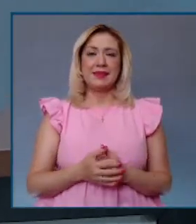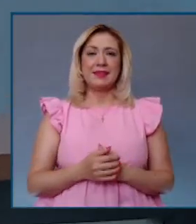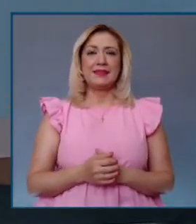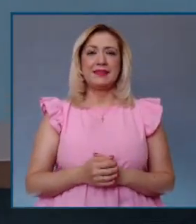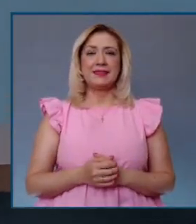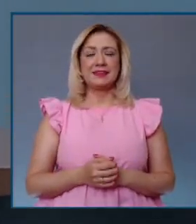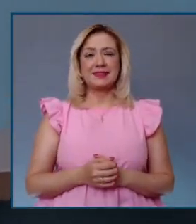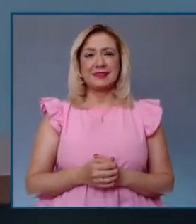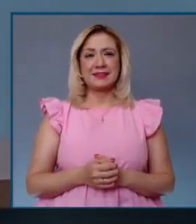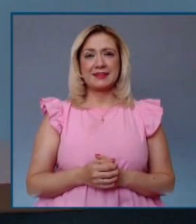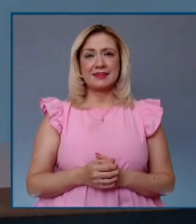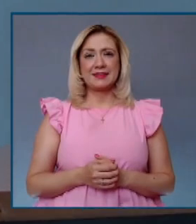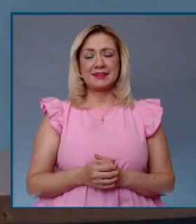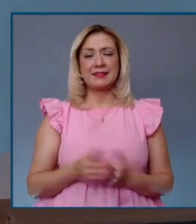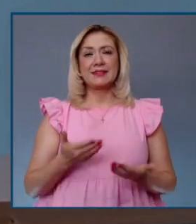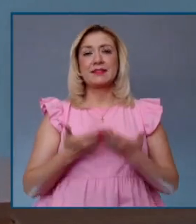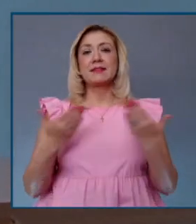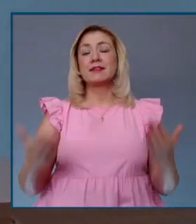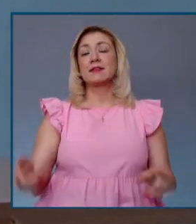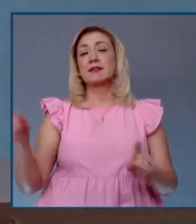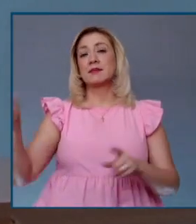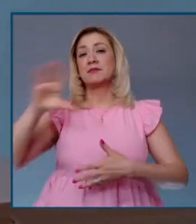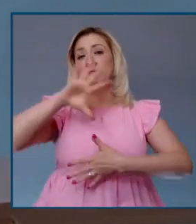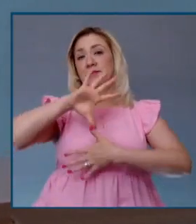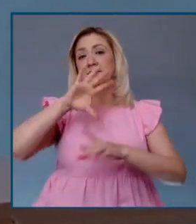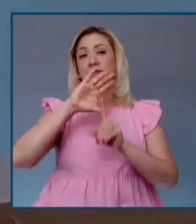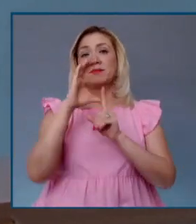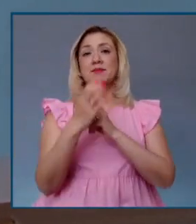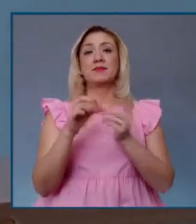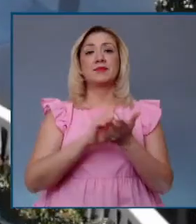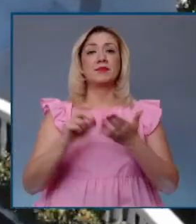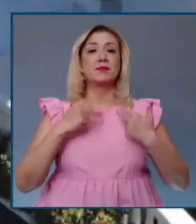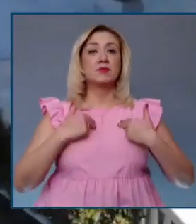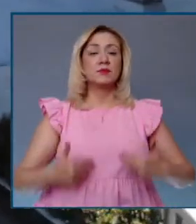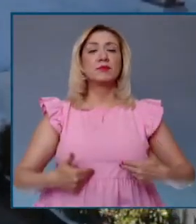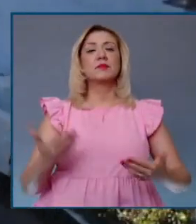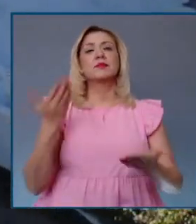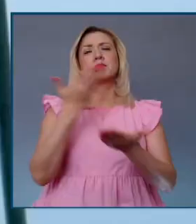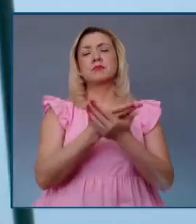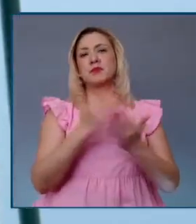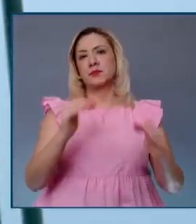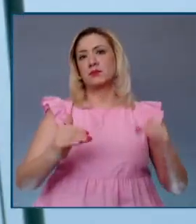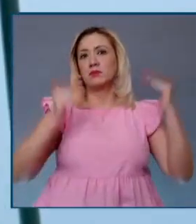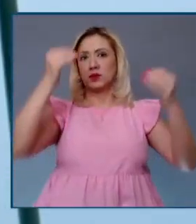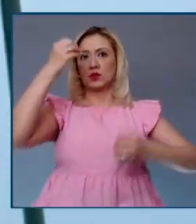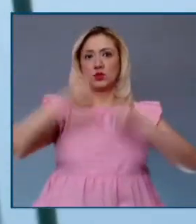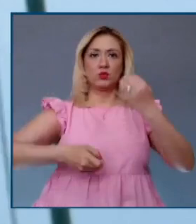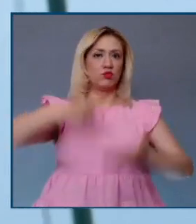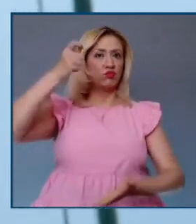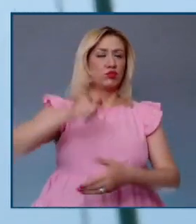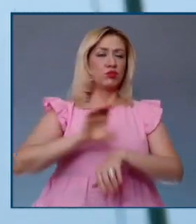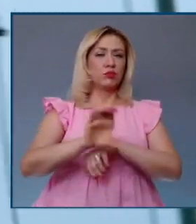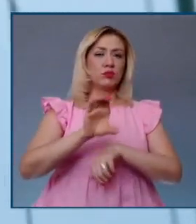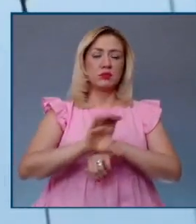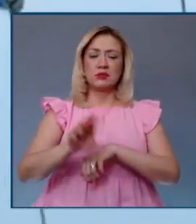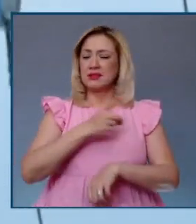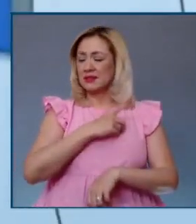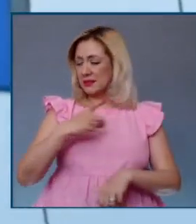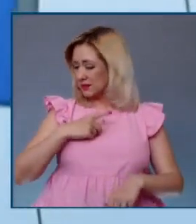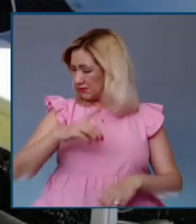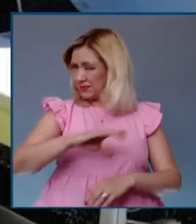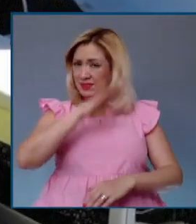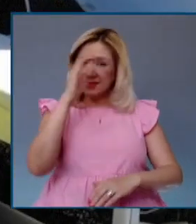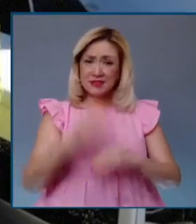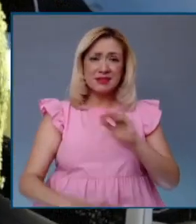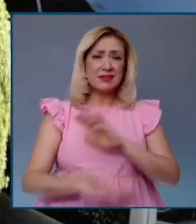La Comisión Interamericana de Derechos Humanos exigió a la Corte Suprema de Colombia que culmine sin interferencias el proceso de